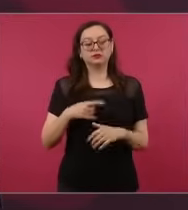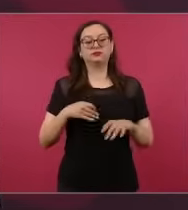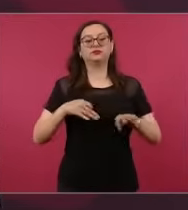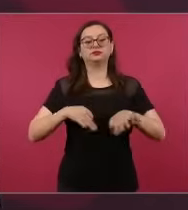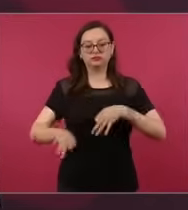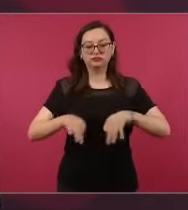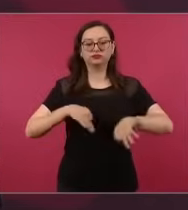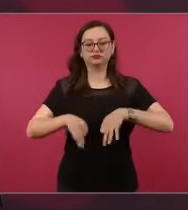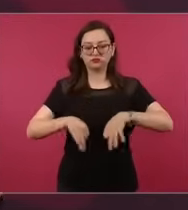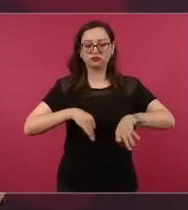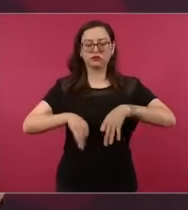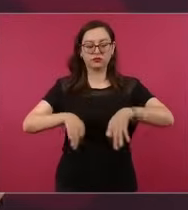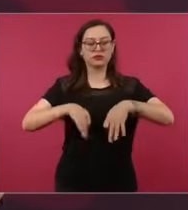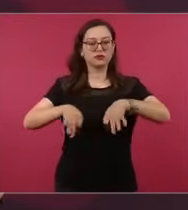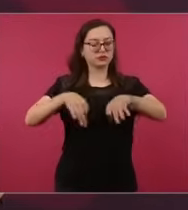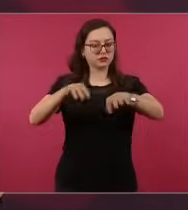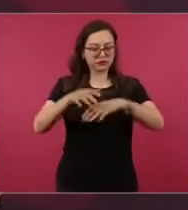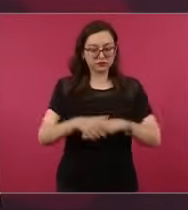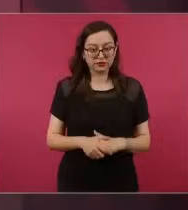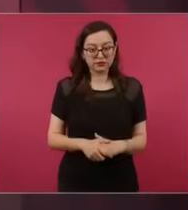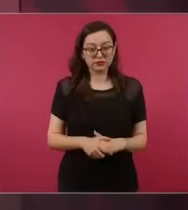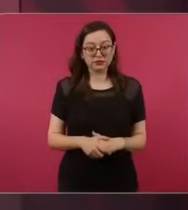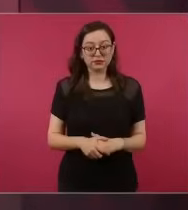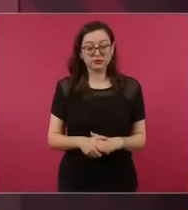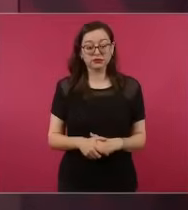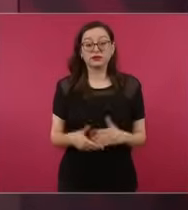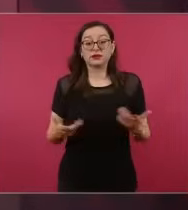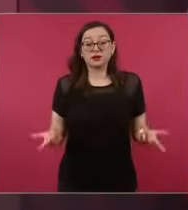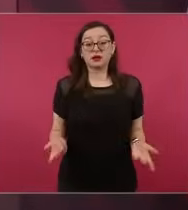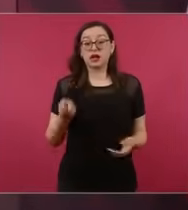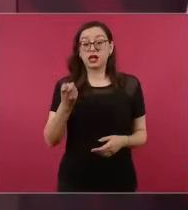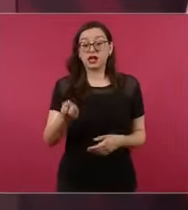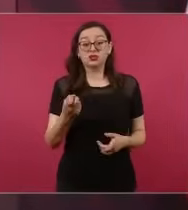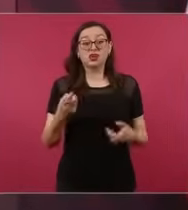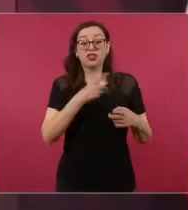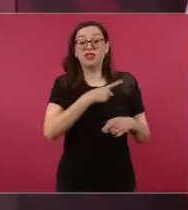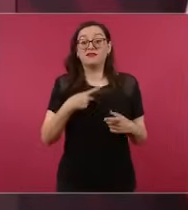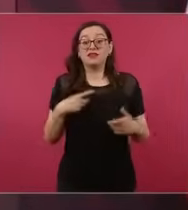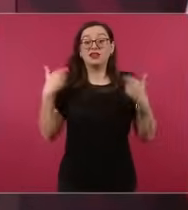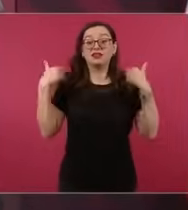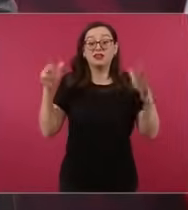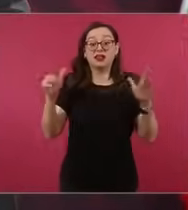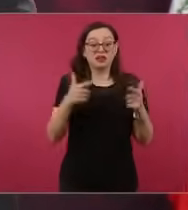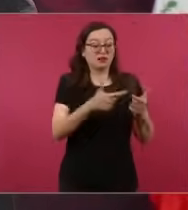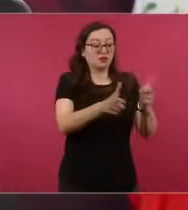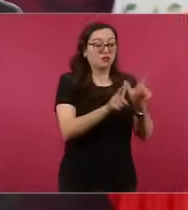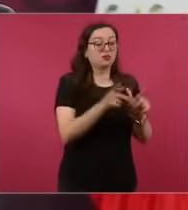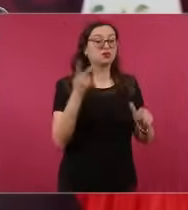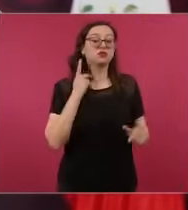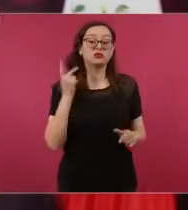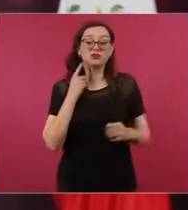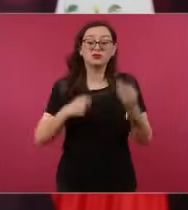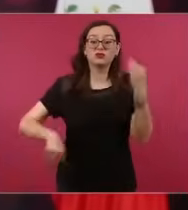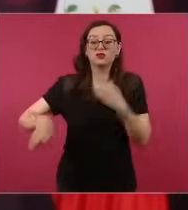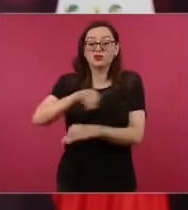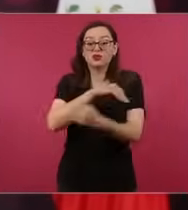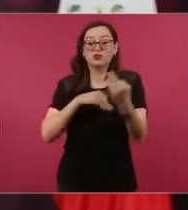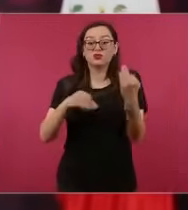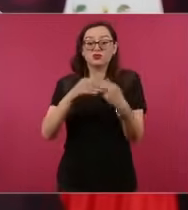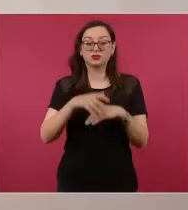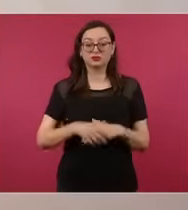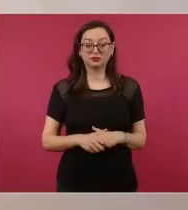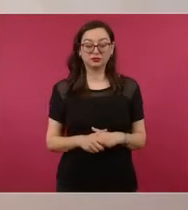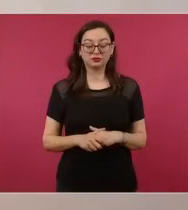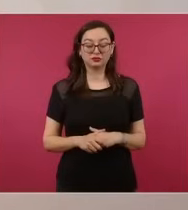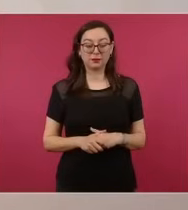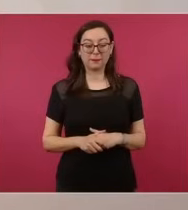trabajando de abajo hacia arriba. Pero eso es general para todos los partidos. Ahora, si van a